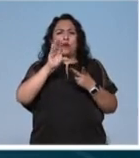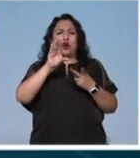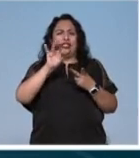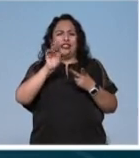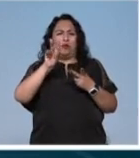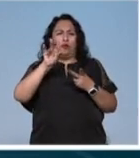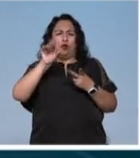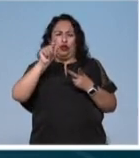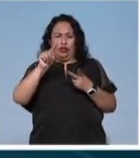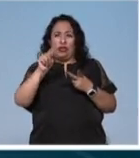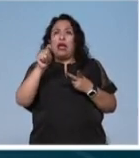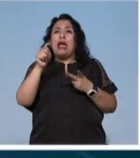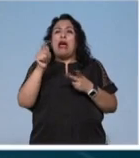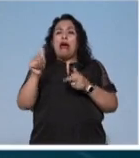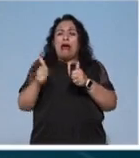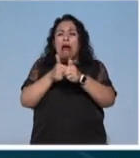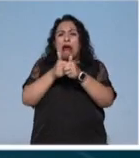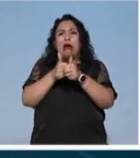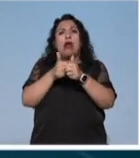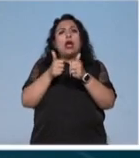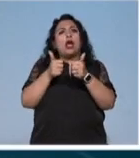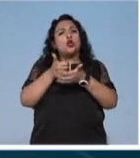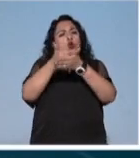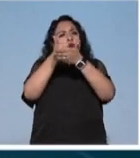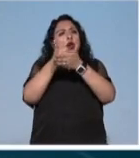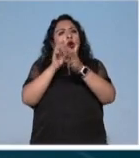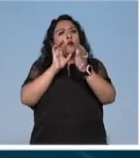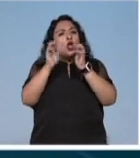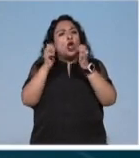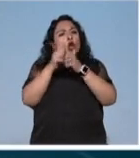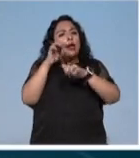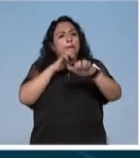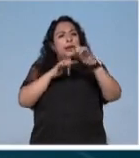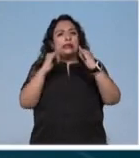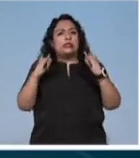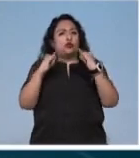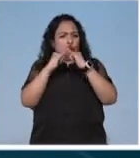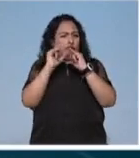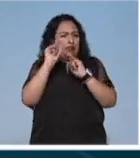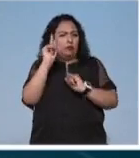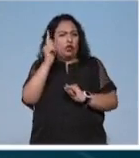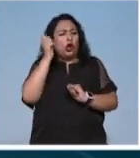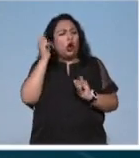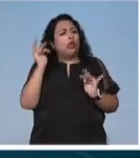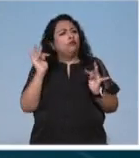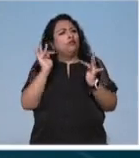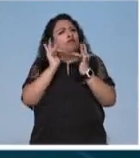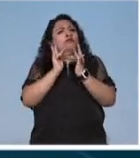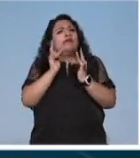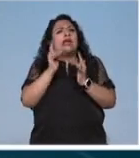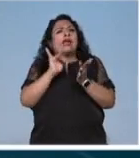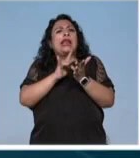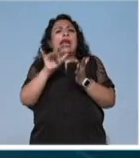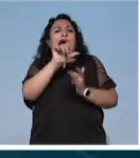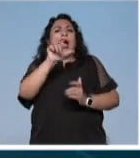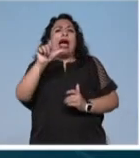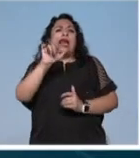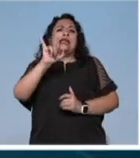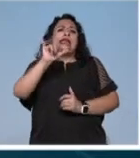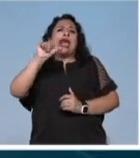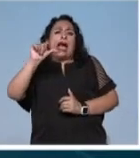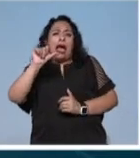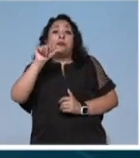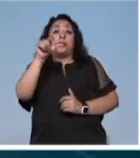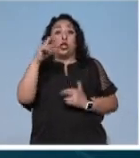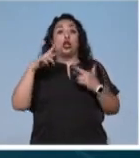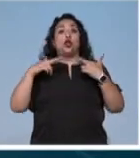asistentes virtuales nos ayudan a comunicarnos con empresas, instituciones y la tecnología misma. Gracias a su inteligencia artificial, estos